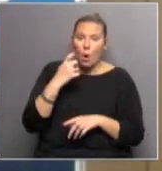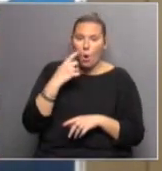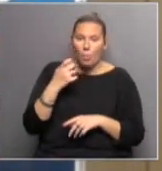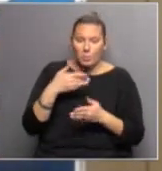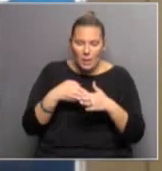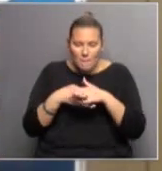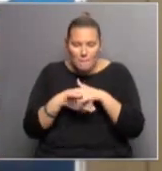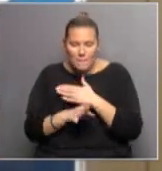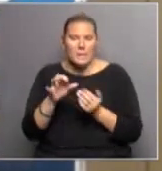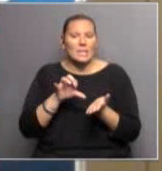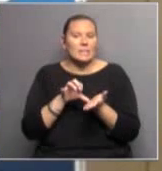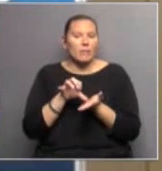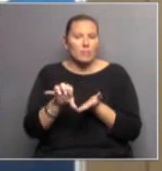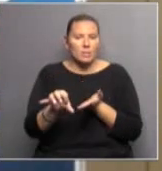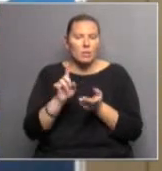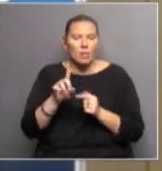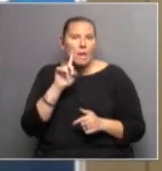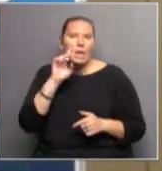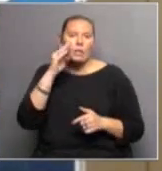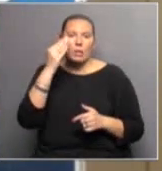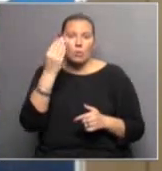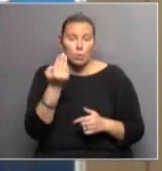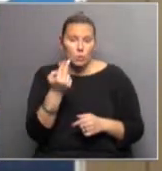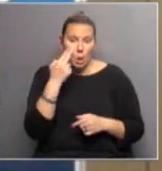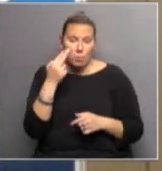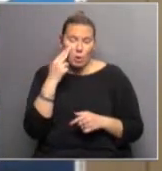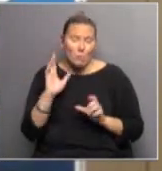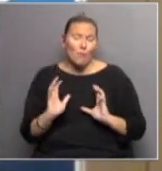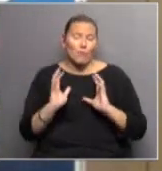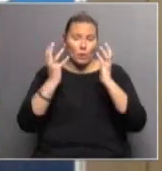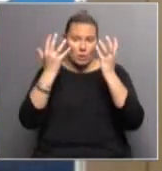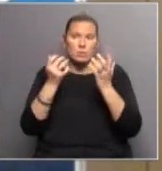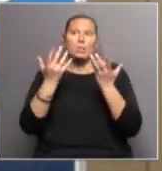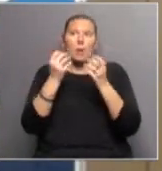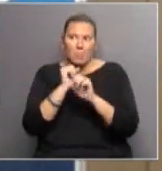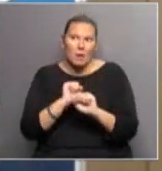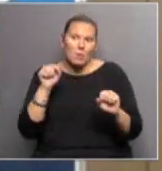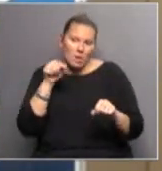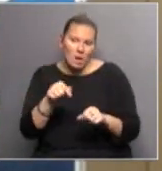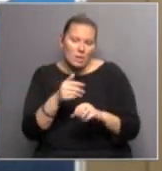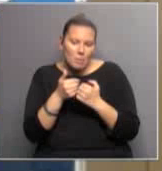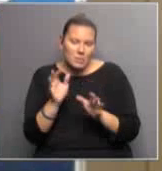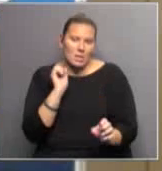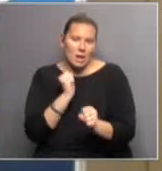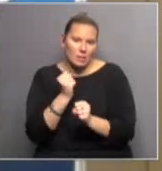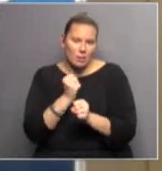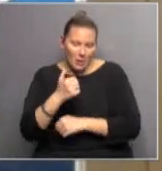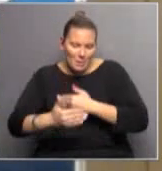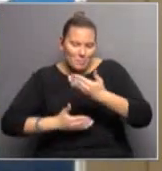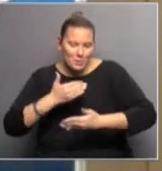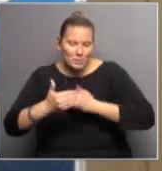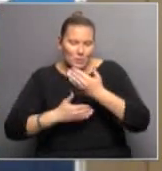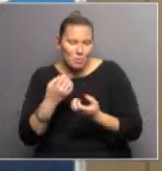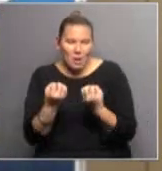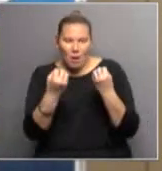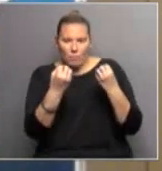al servicio tienen que reconocer que tienen un problema con la violencia como para poder transitar por este proceso para poder